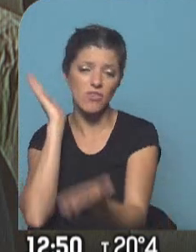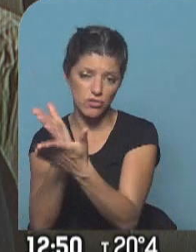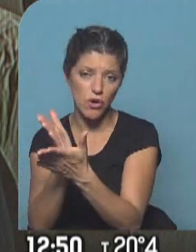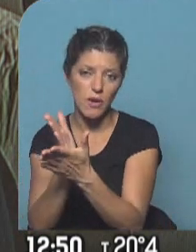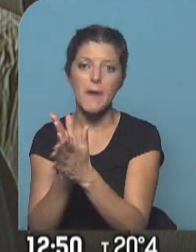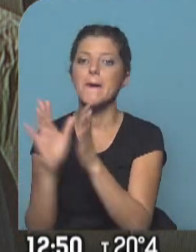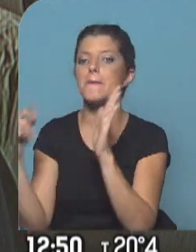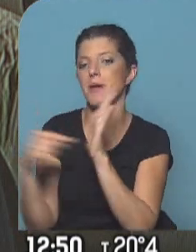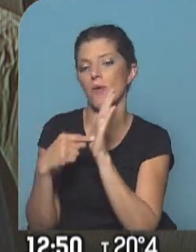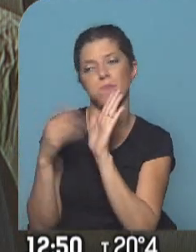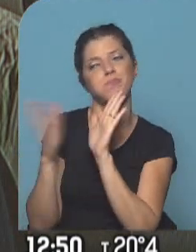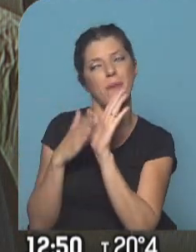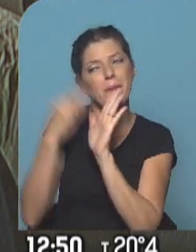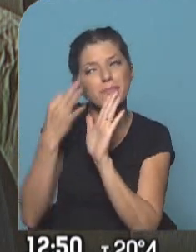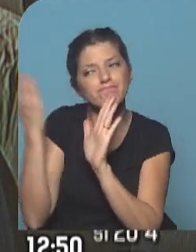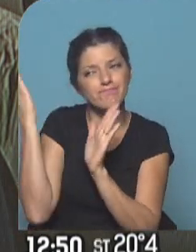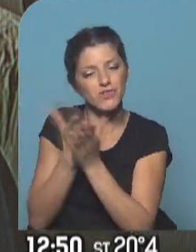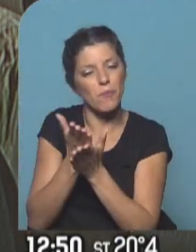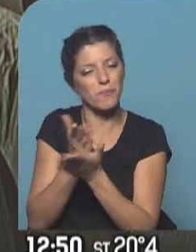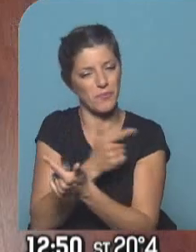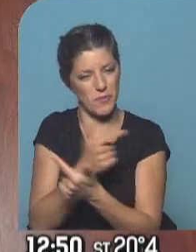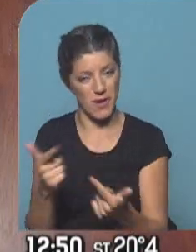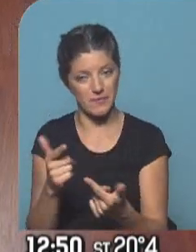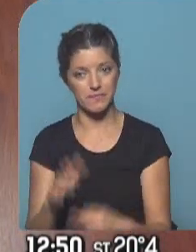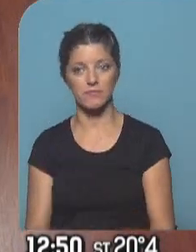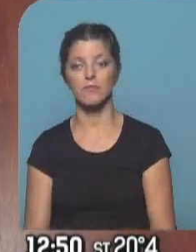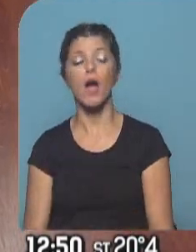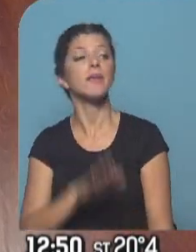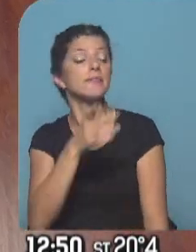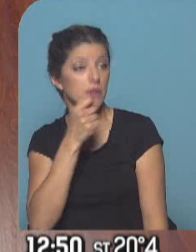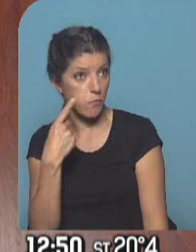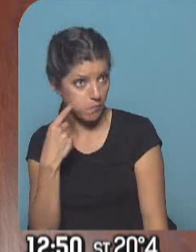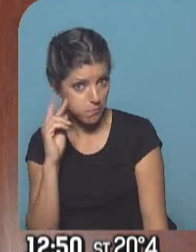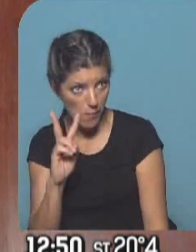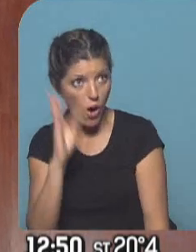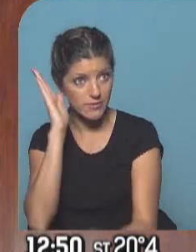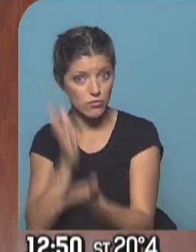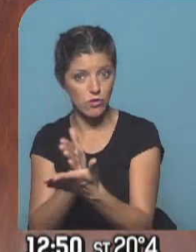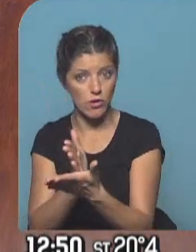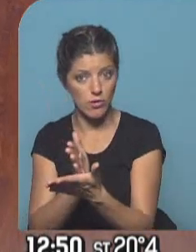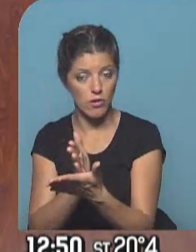son incomprobables. ¿Qué pasa con las sanciones que sí son comprobables? Bueno, ahora